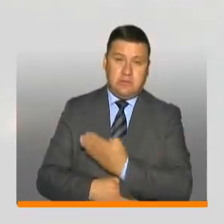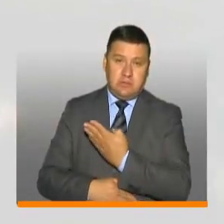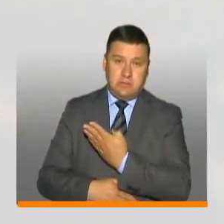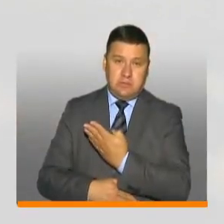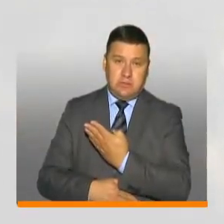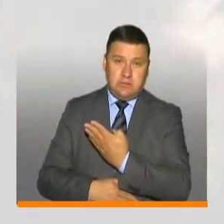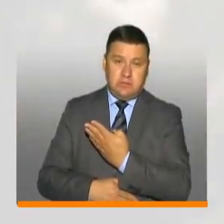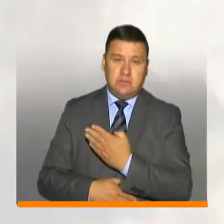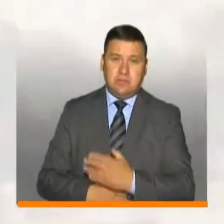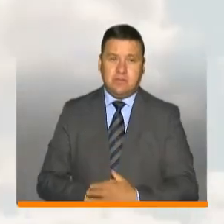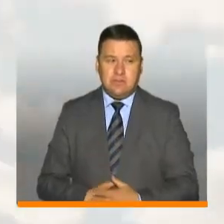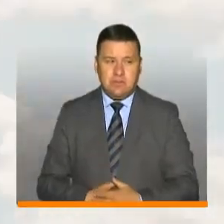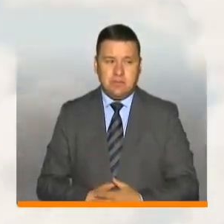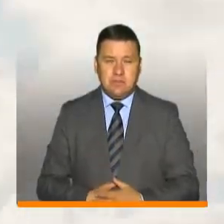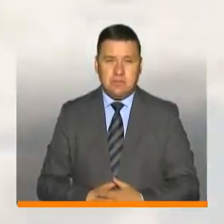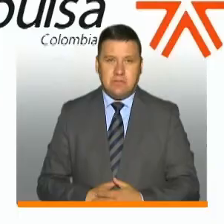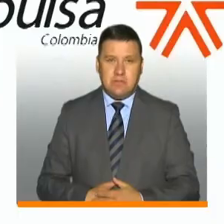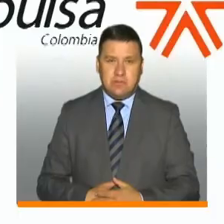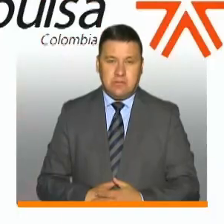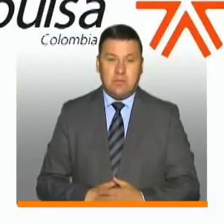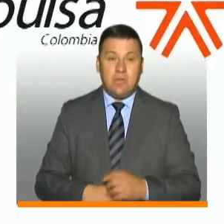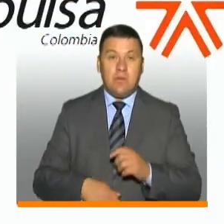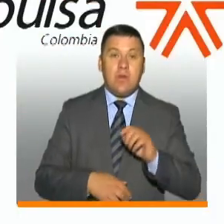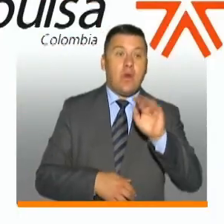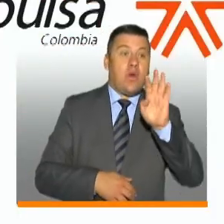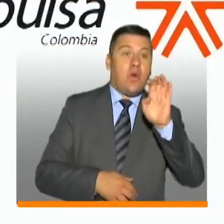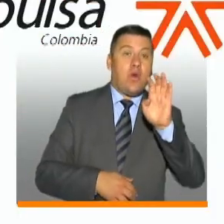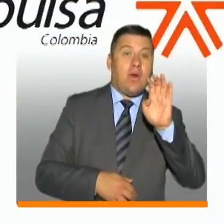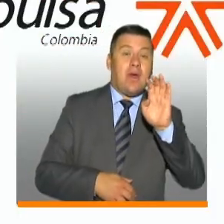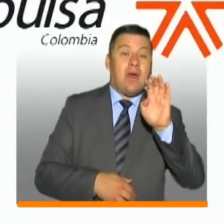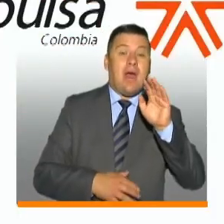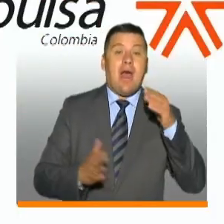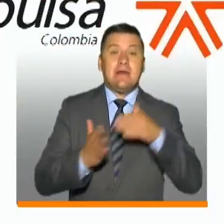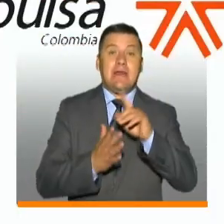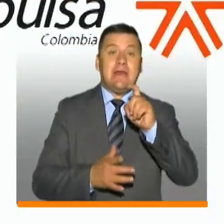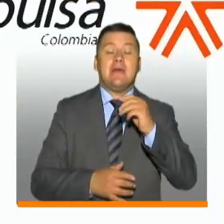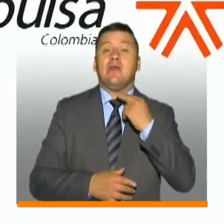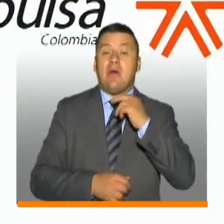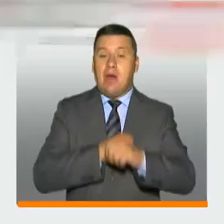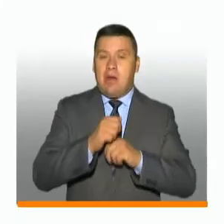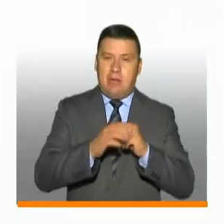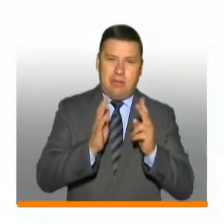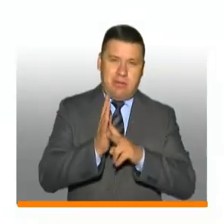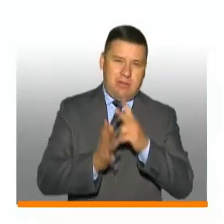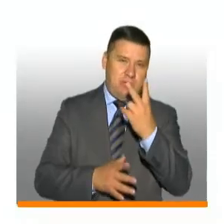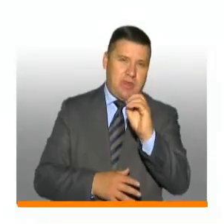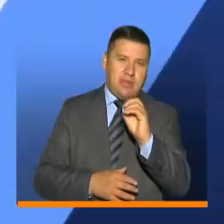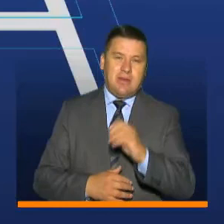www.gfacct.org del 9 al 16 de noviembre de 2020.